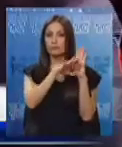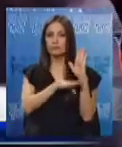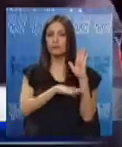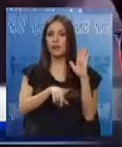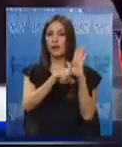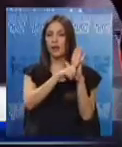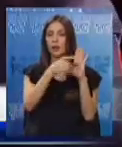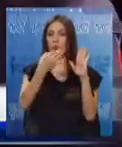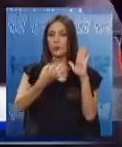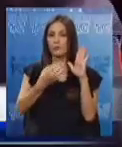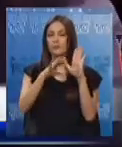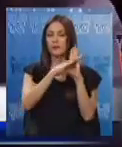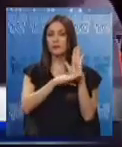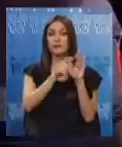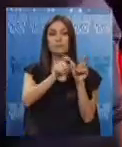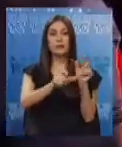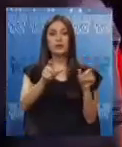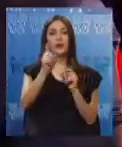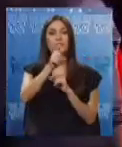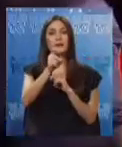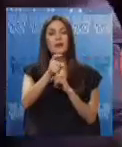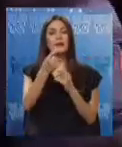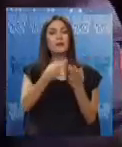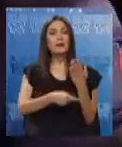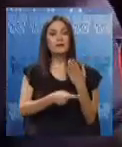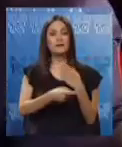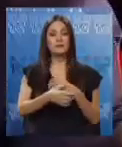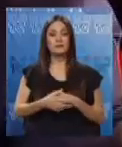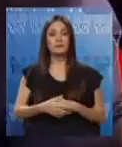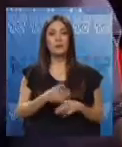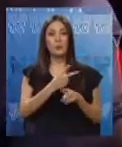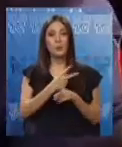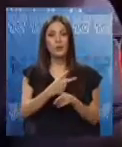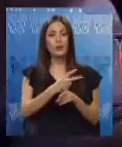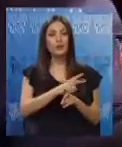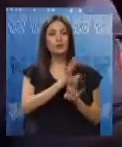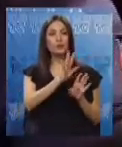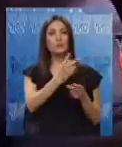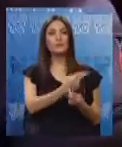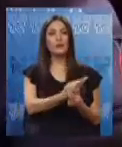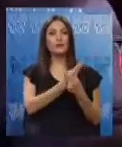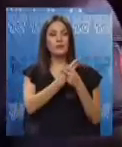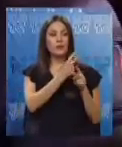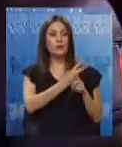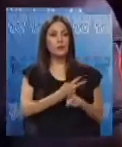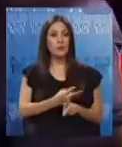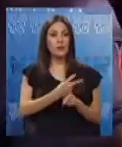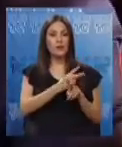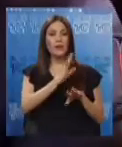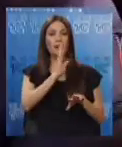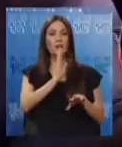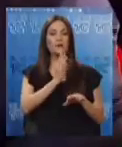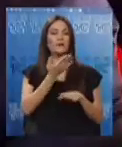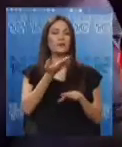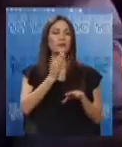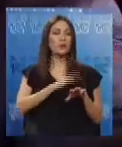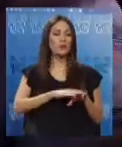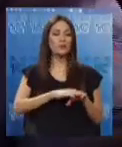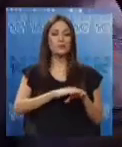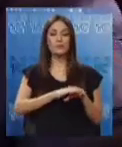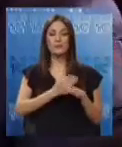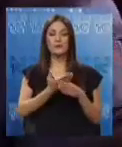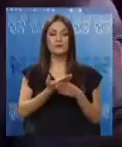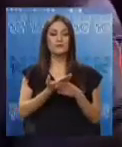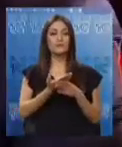Trata de llevar a la ciudadanía la necesidad de tener cuidado en determinadas situaciones relacionadas con